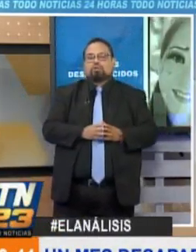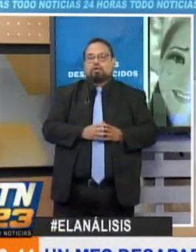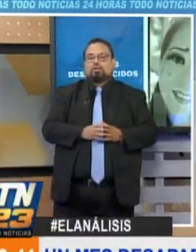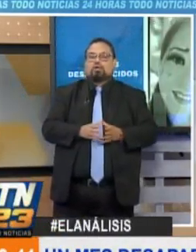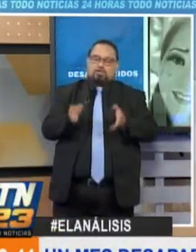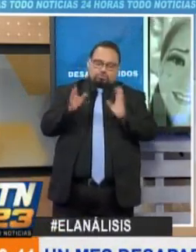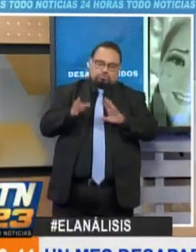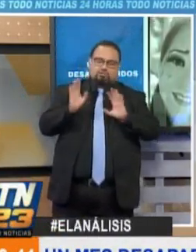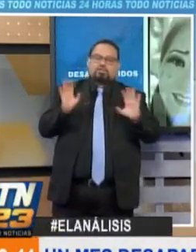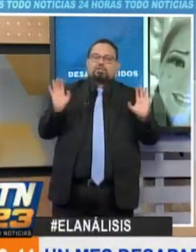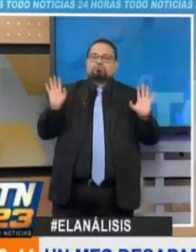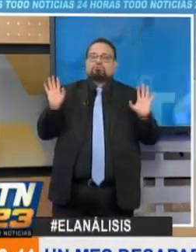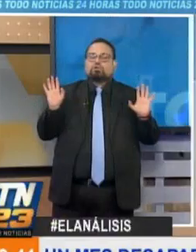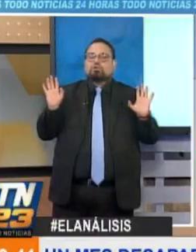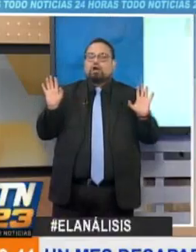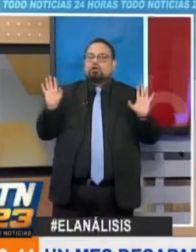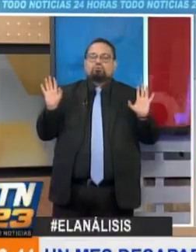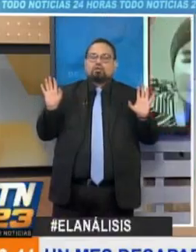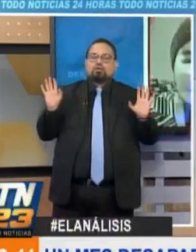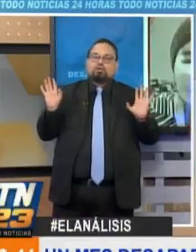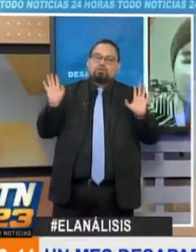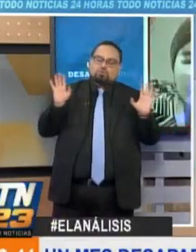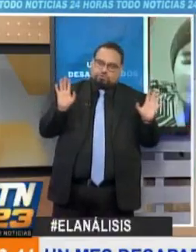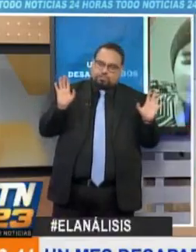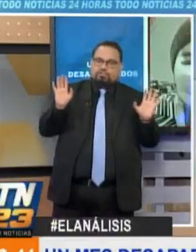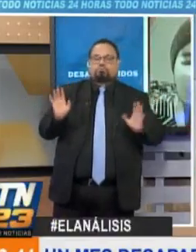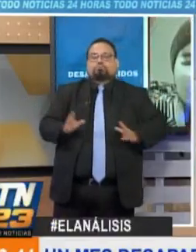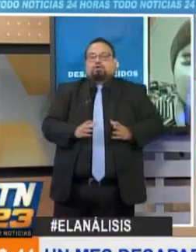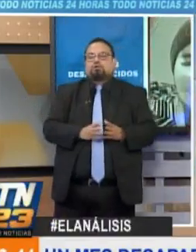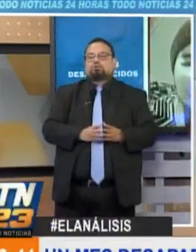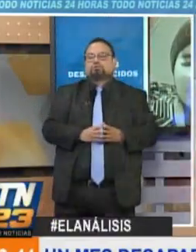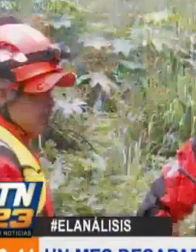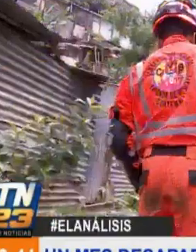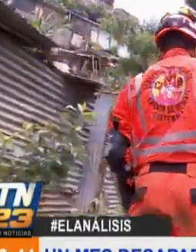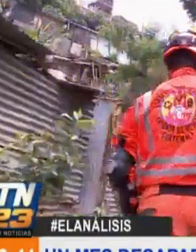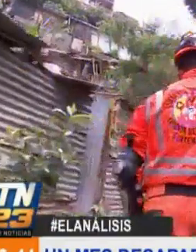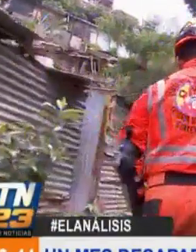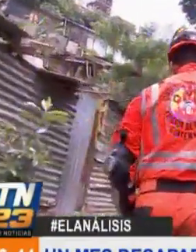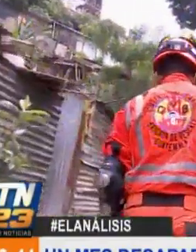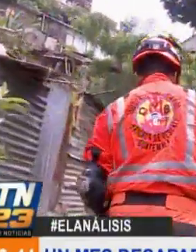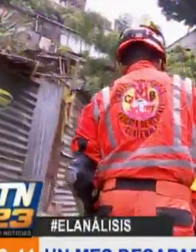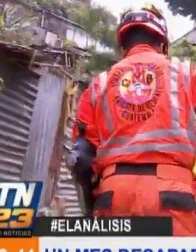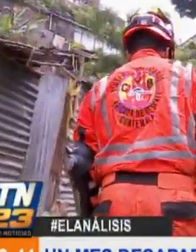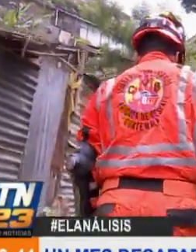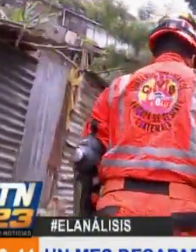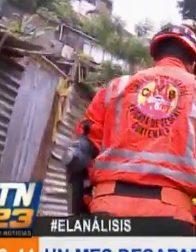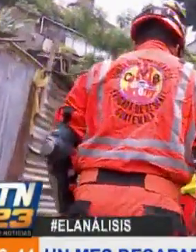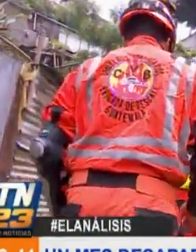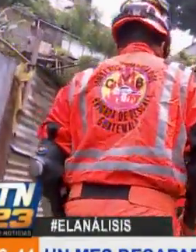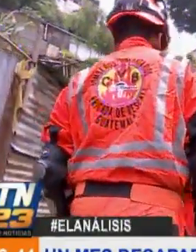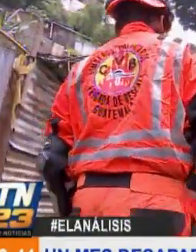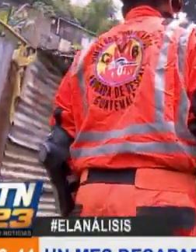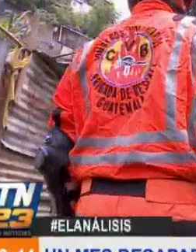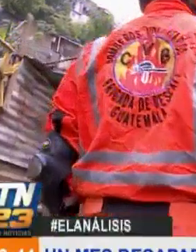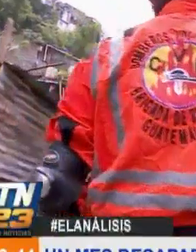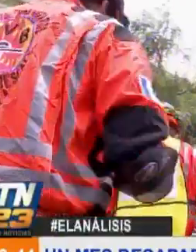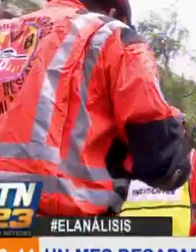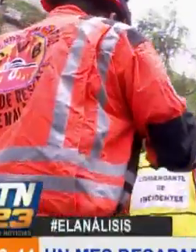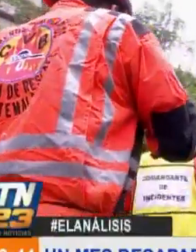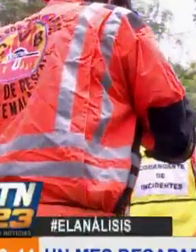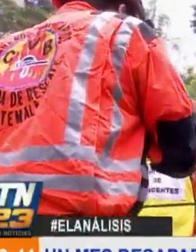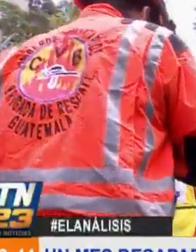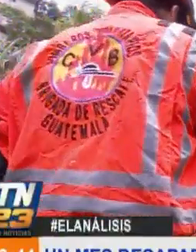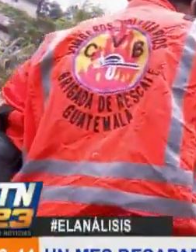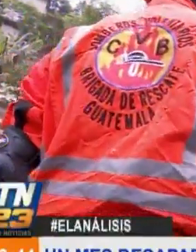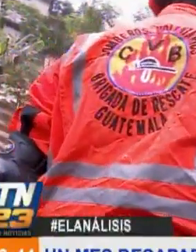se llama impunidad. Y entonces ahí es donde hay una injusticia total. Bueno, Talamonti, lamentablemente el tiempo se nos va como agua